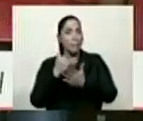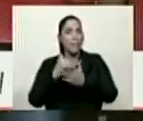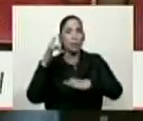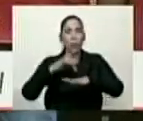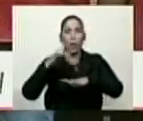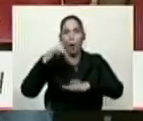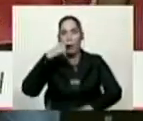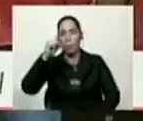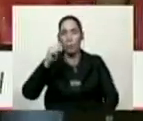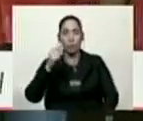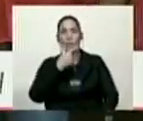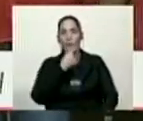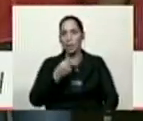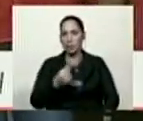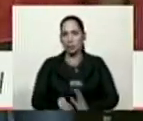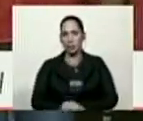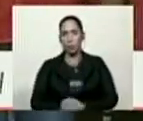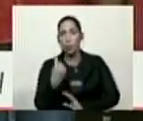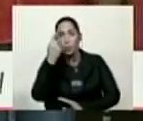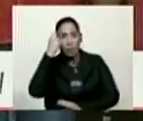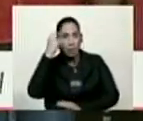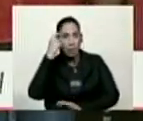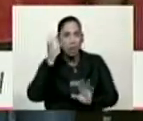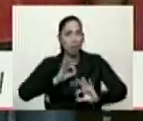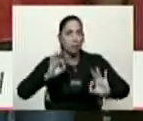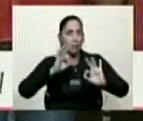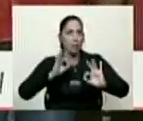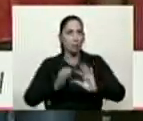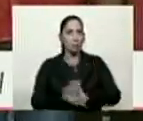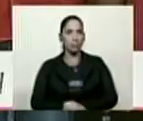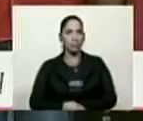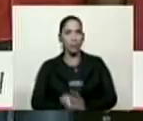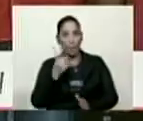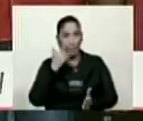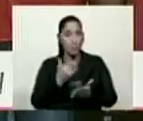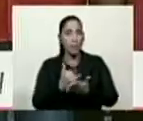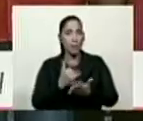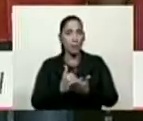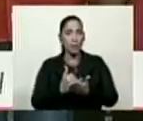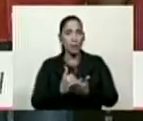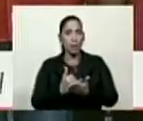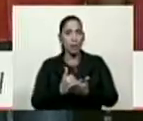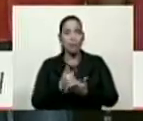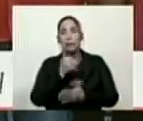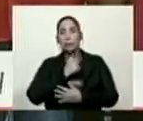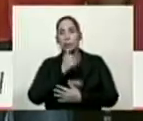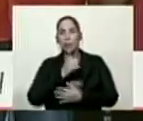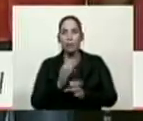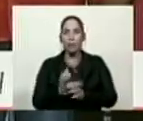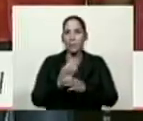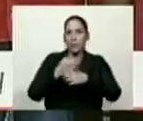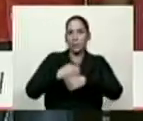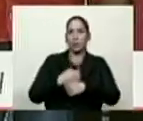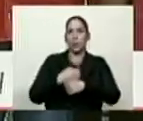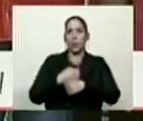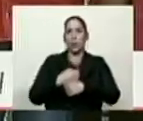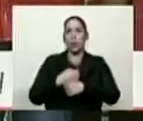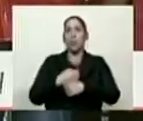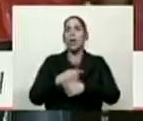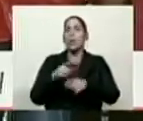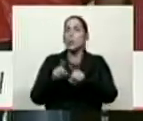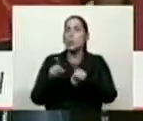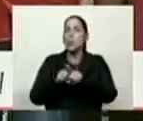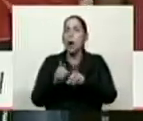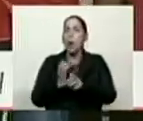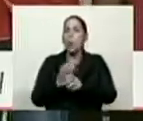más, un día, para ver si aguantan las presiones que ha tenido que aguantar Nicolás Maduro como presidente de la República. Y